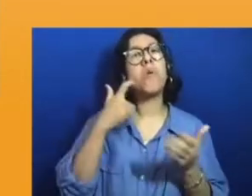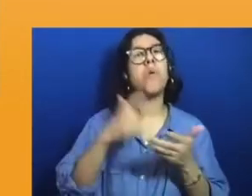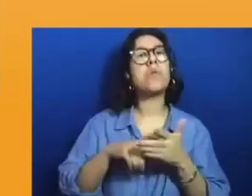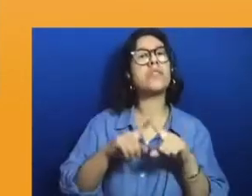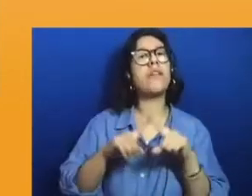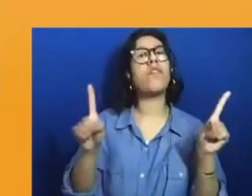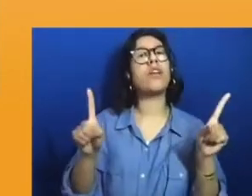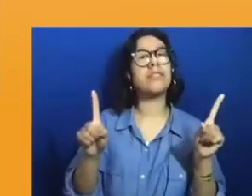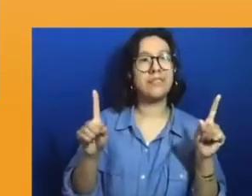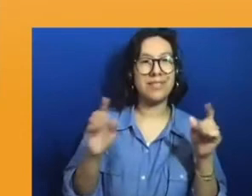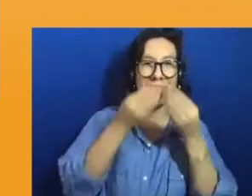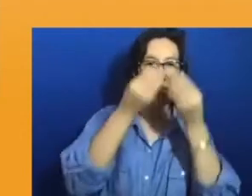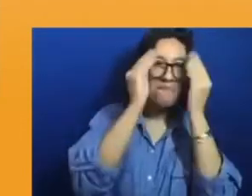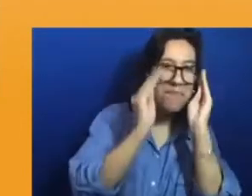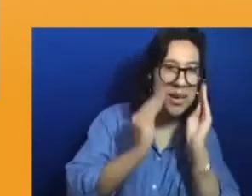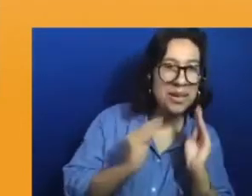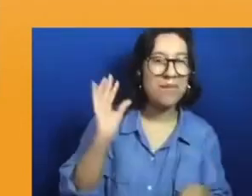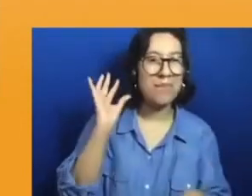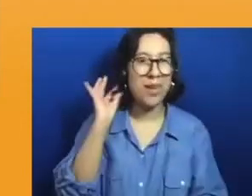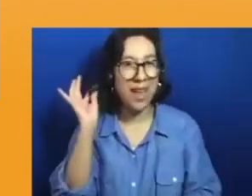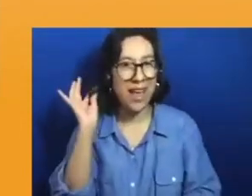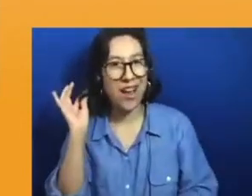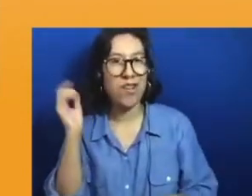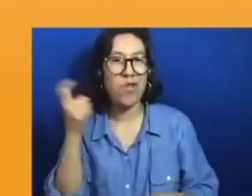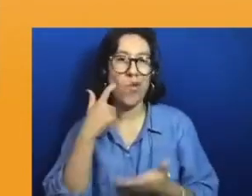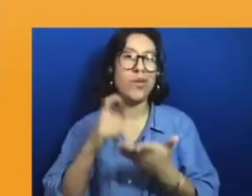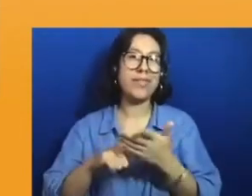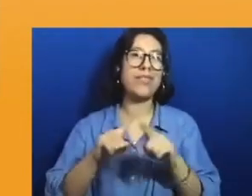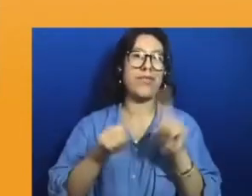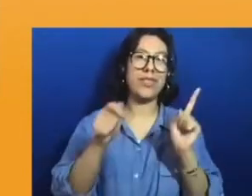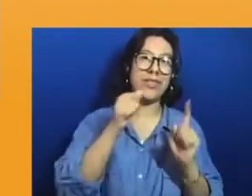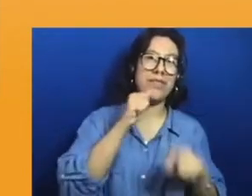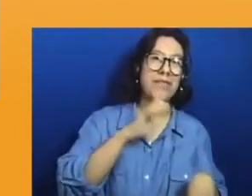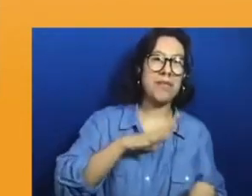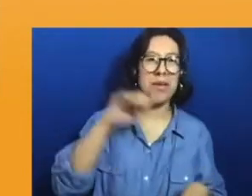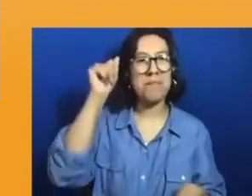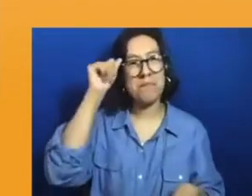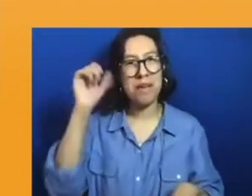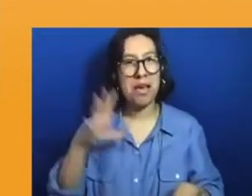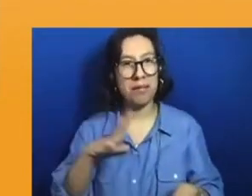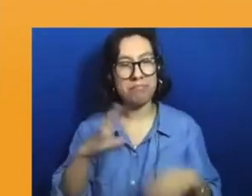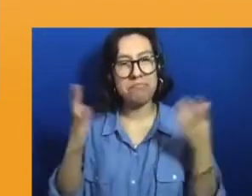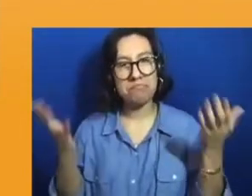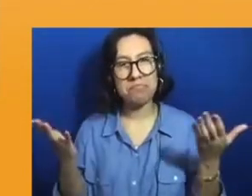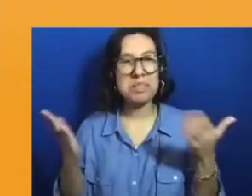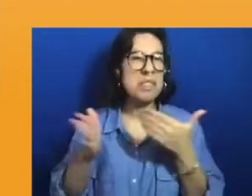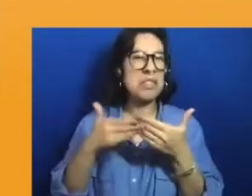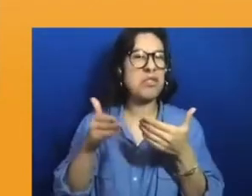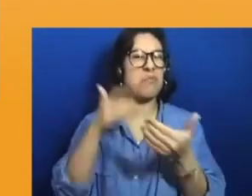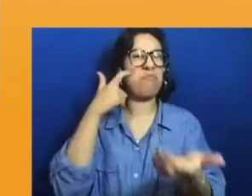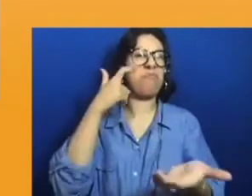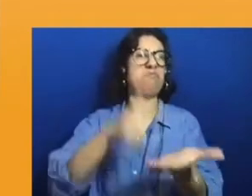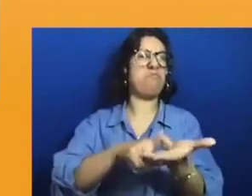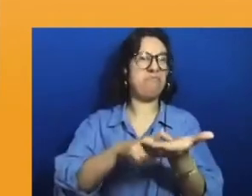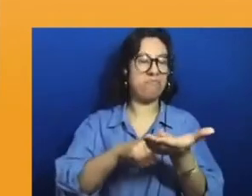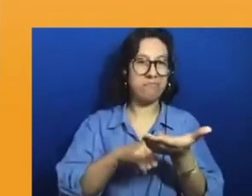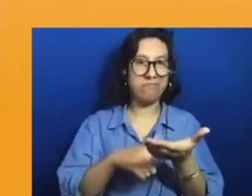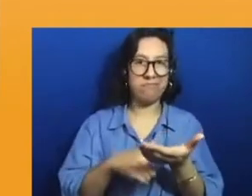con el maquillaje y también el peinado, es más fácil